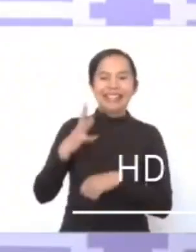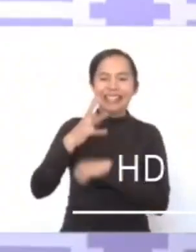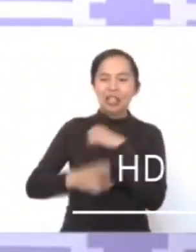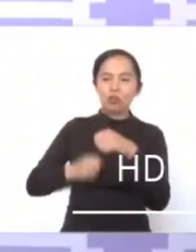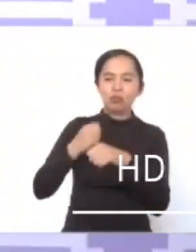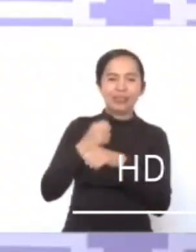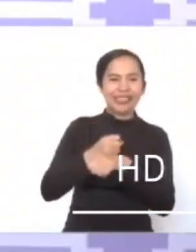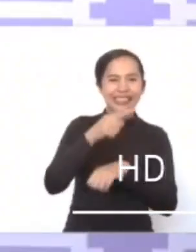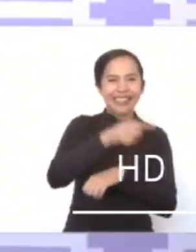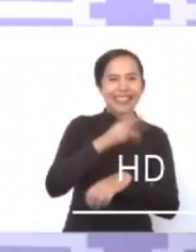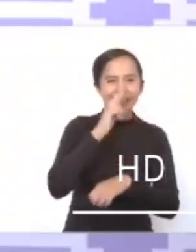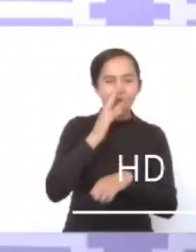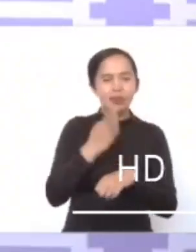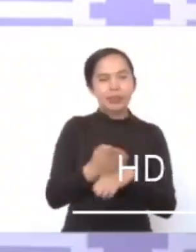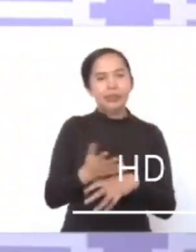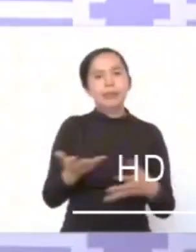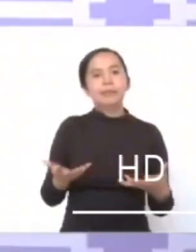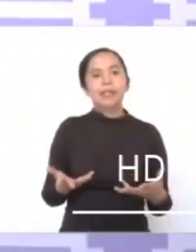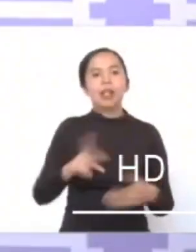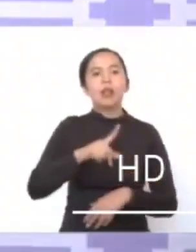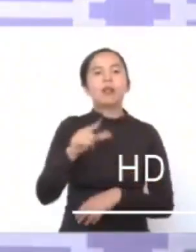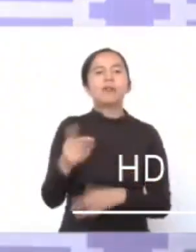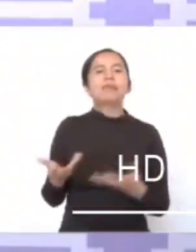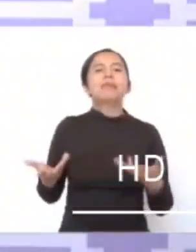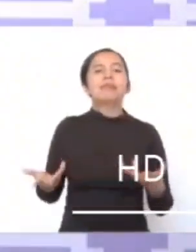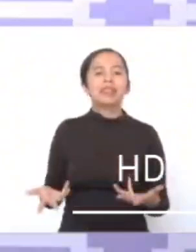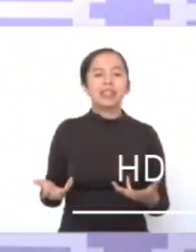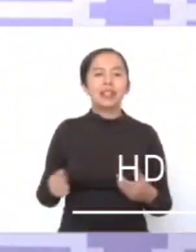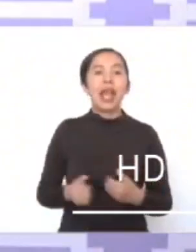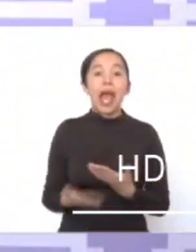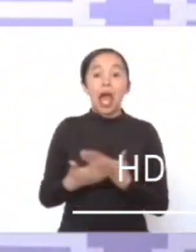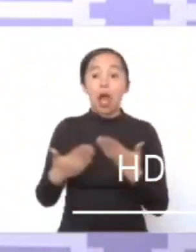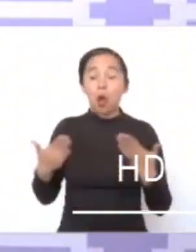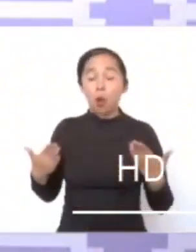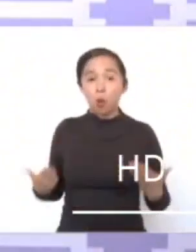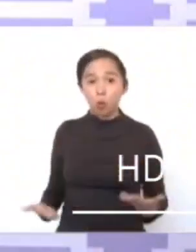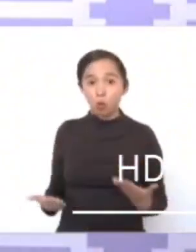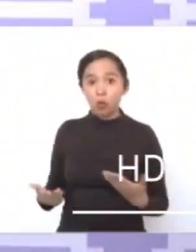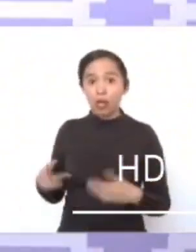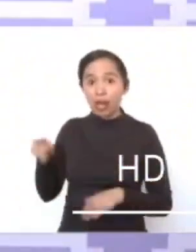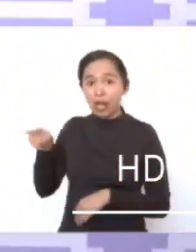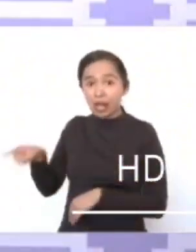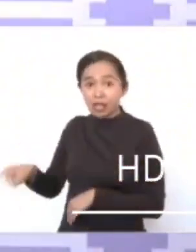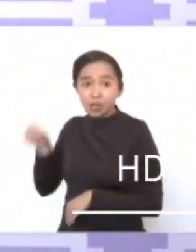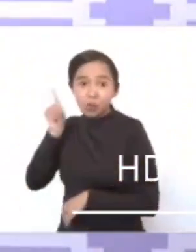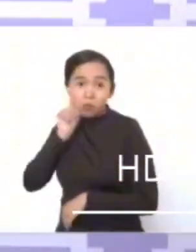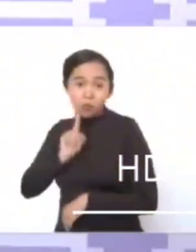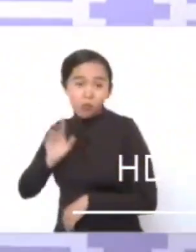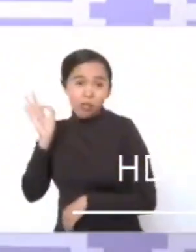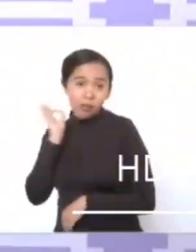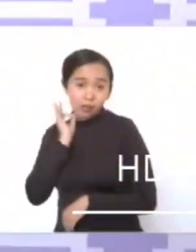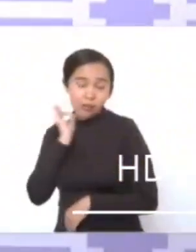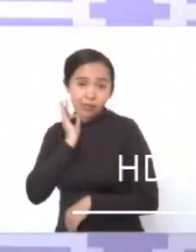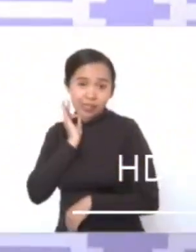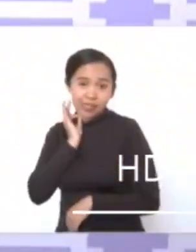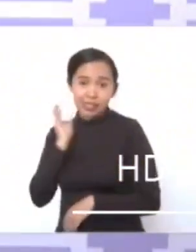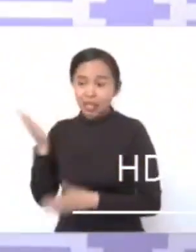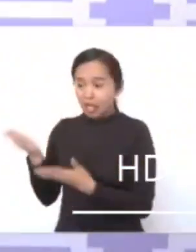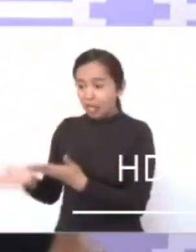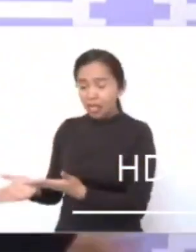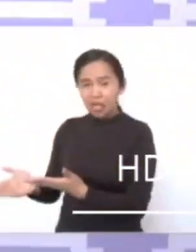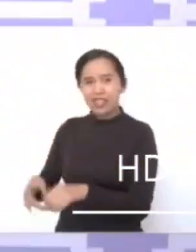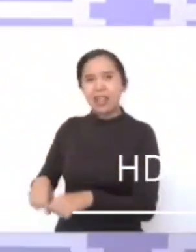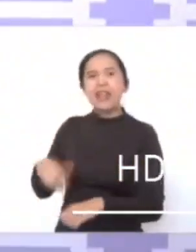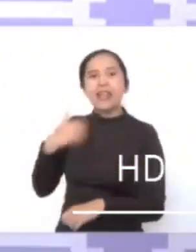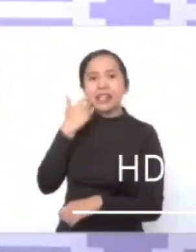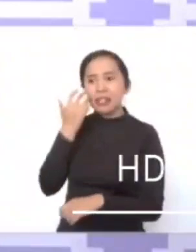cargo, pero no, quieren cuestionar a la mejor fiscal local que existe